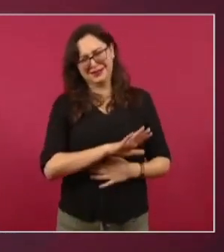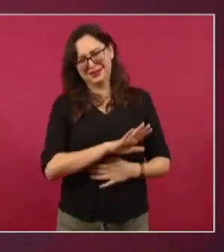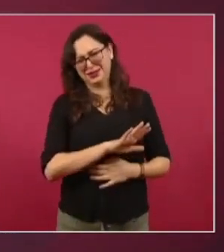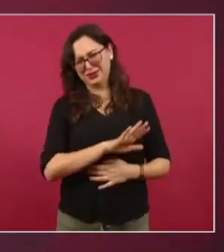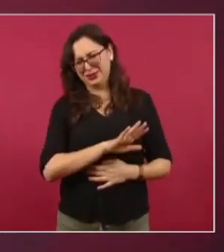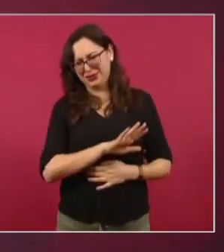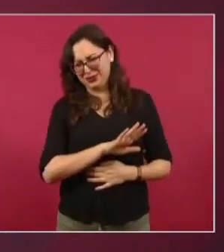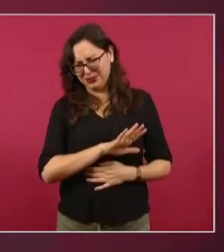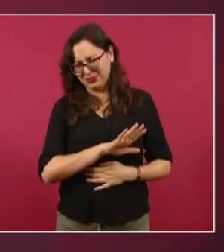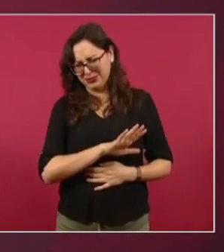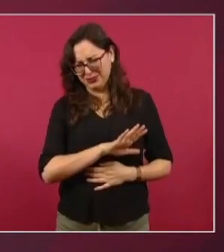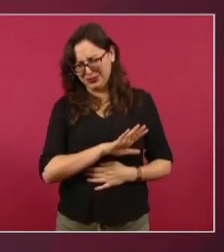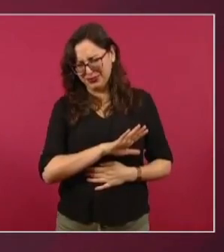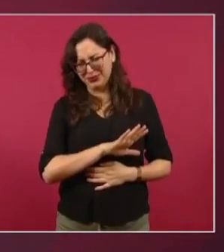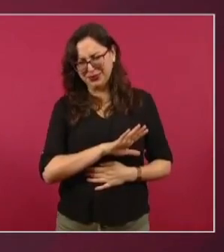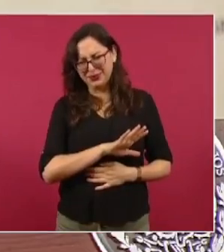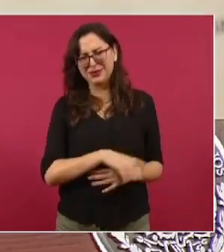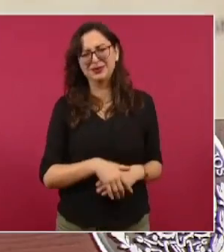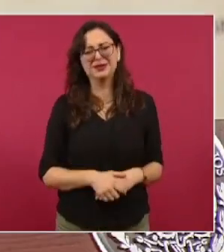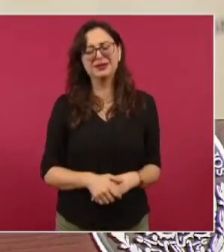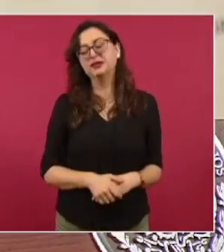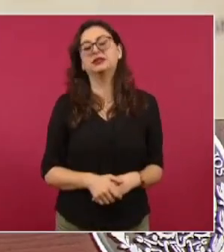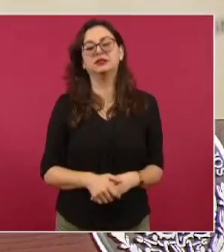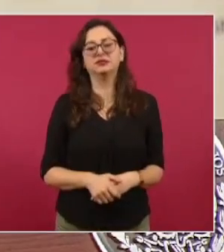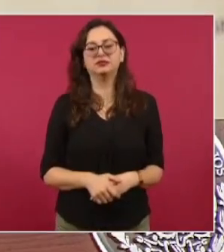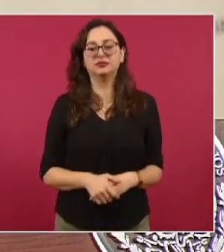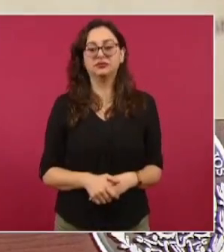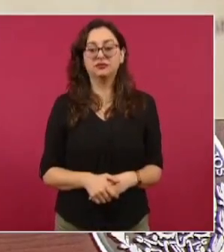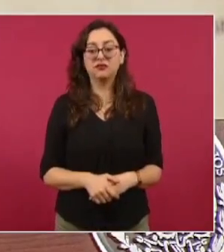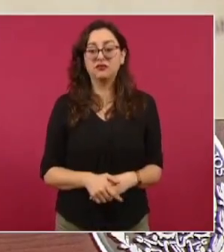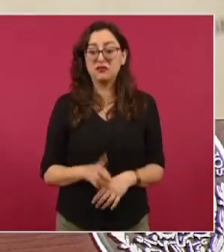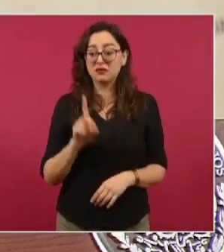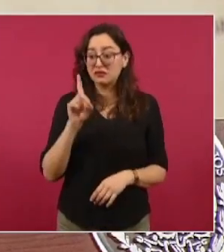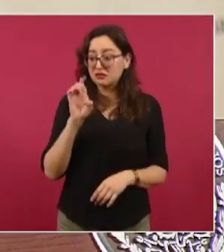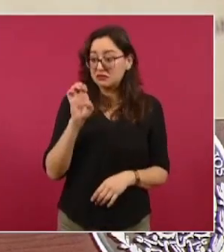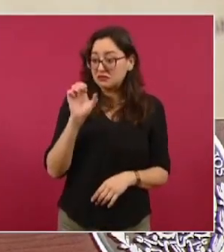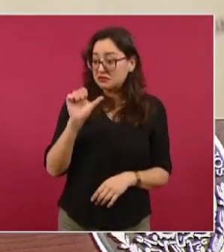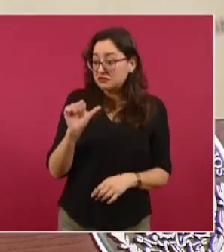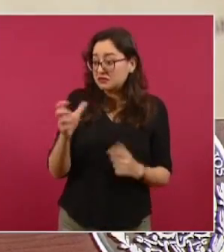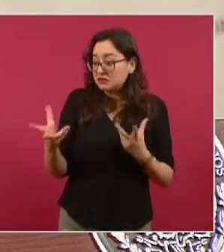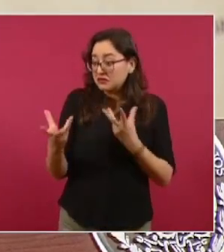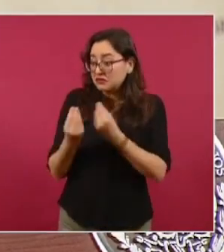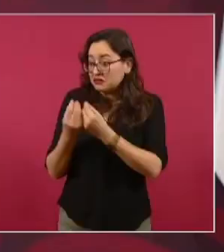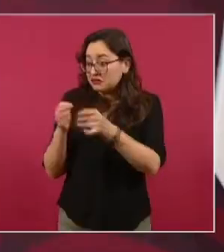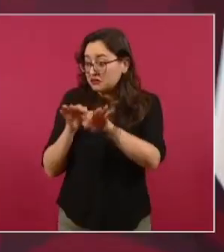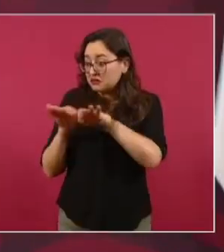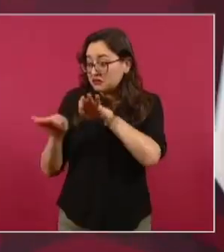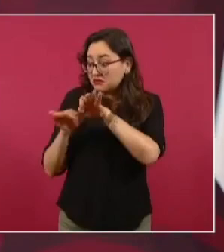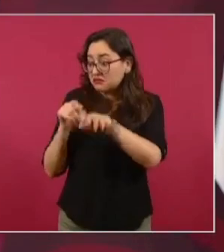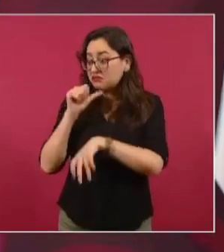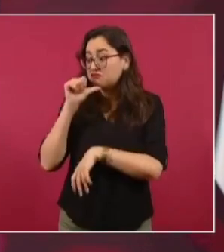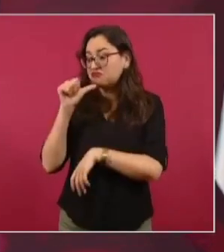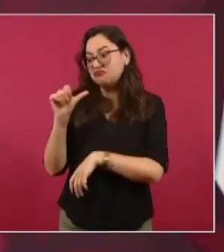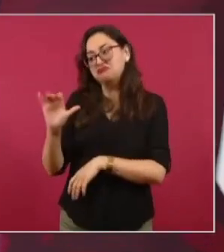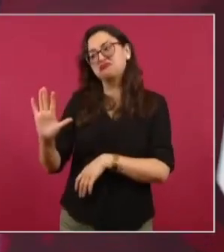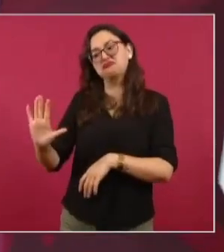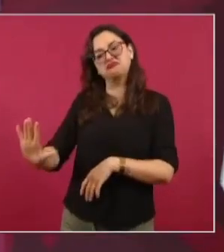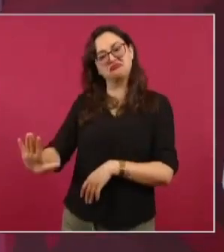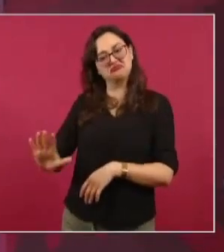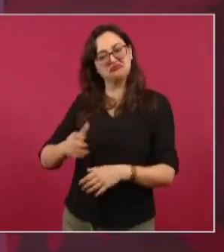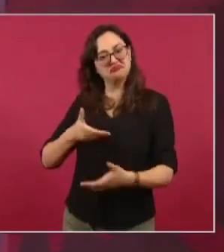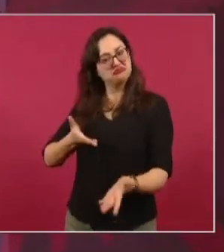la DEA les vamos a invadir no así pero queremos que